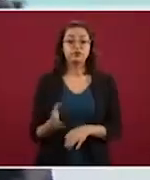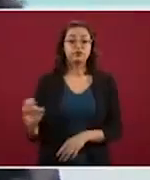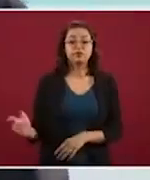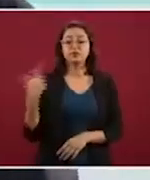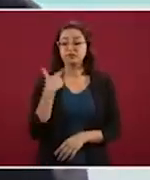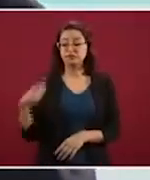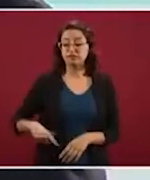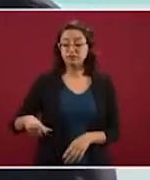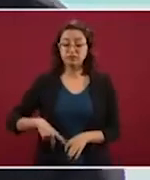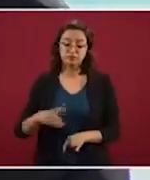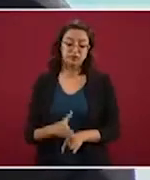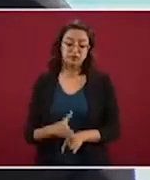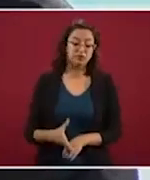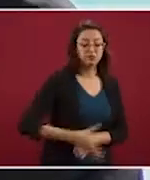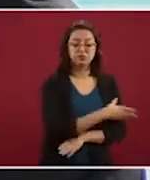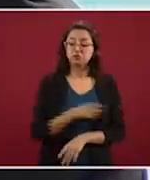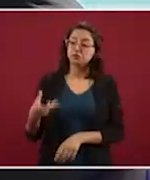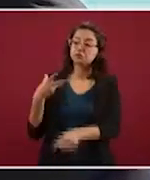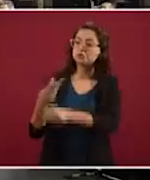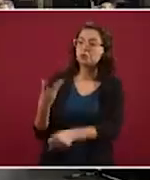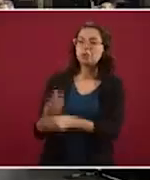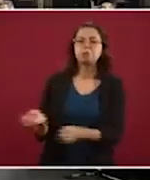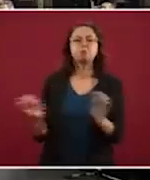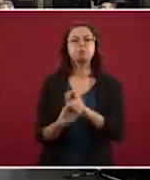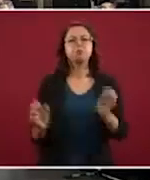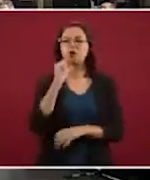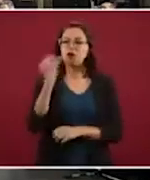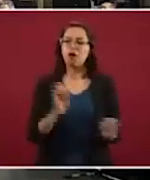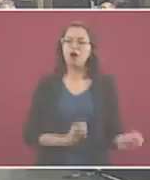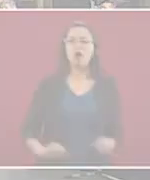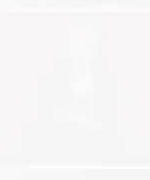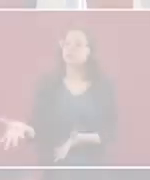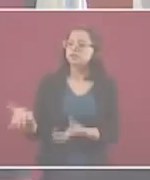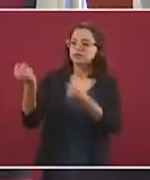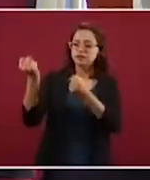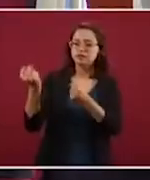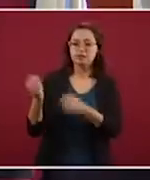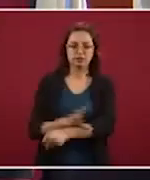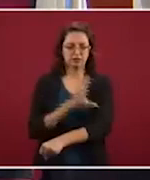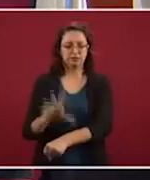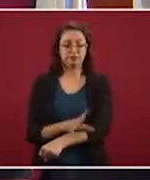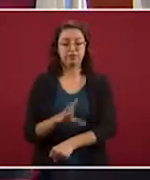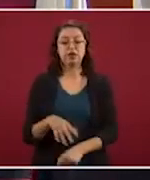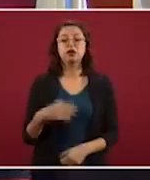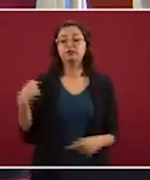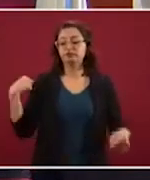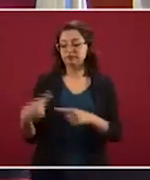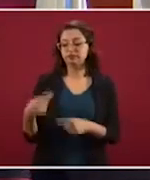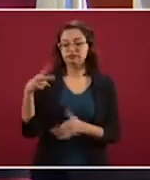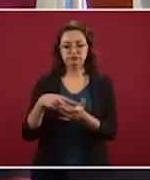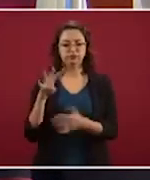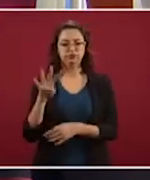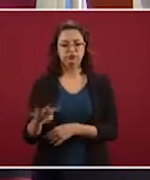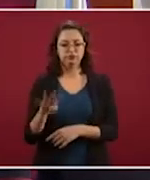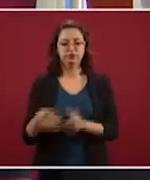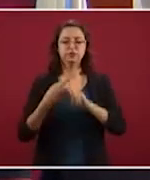estableció durante años, el parque generación se fue decayendo. En 2019 entraron